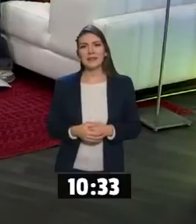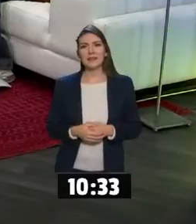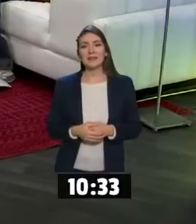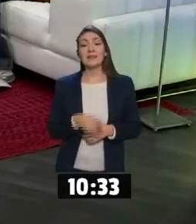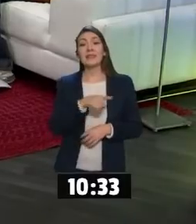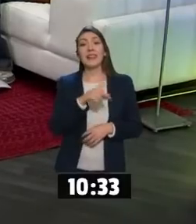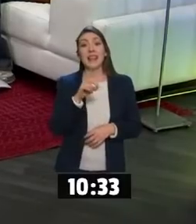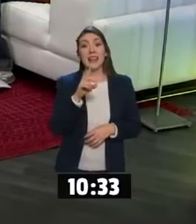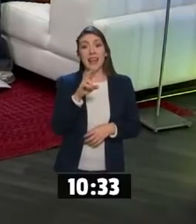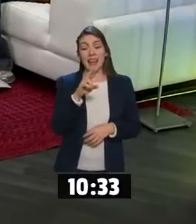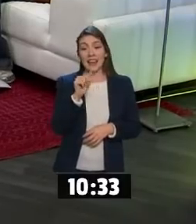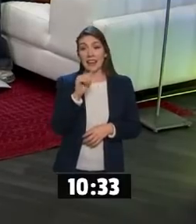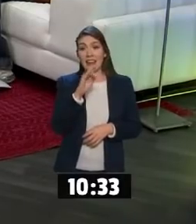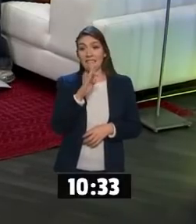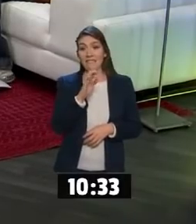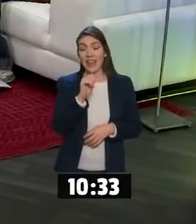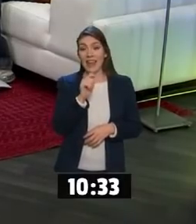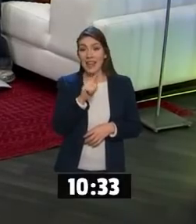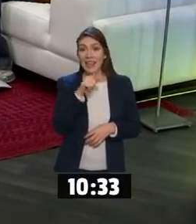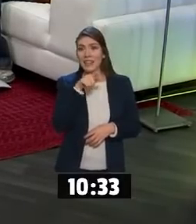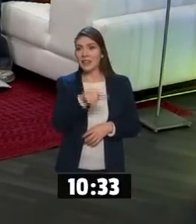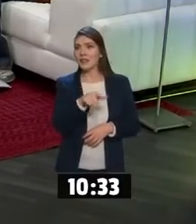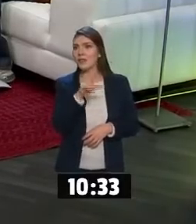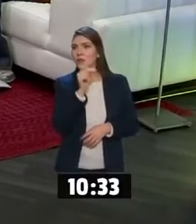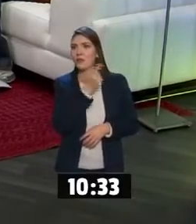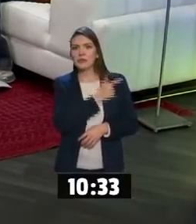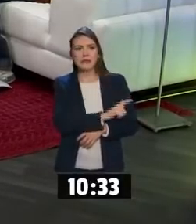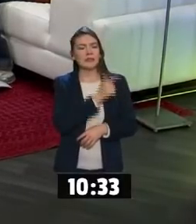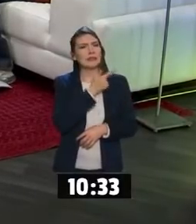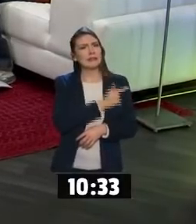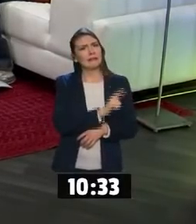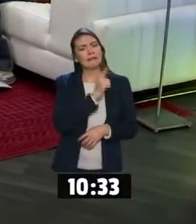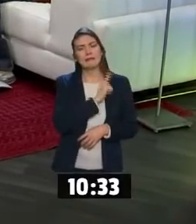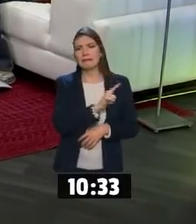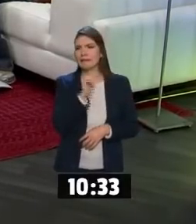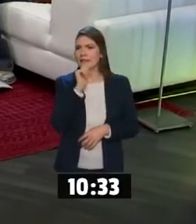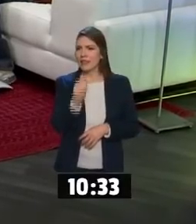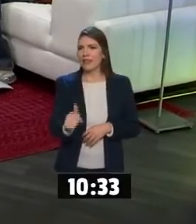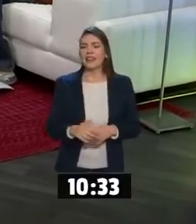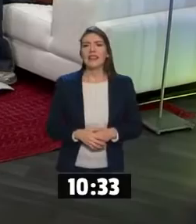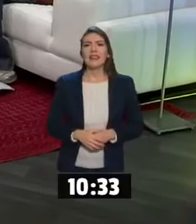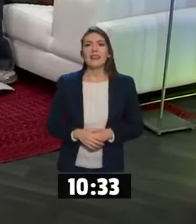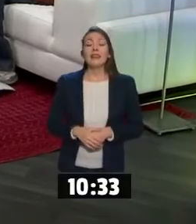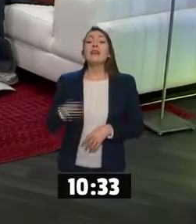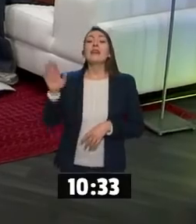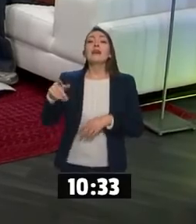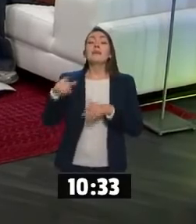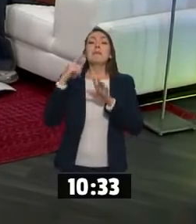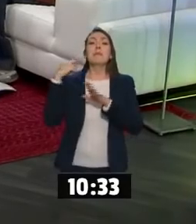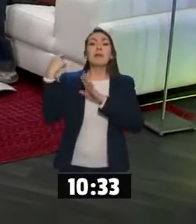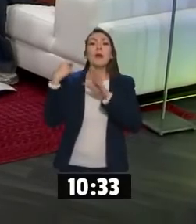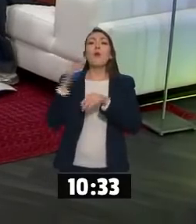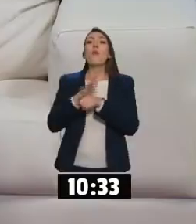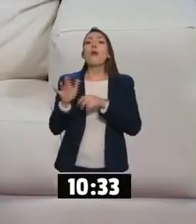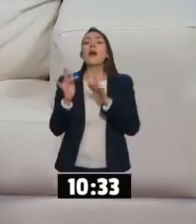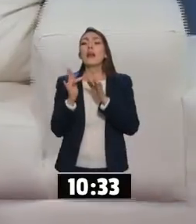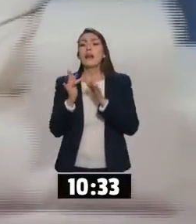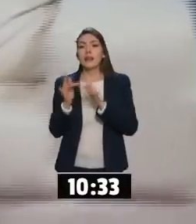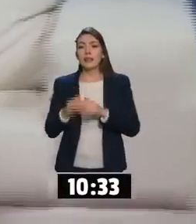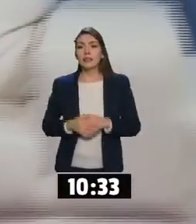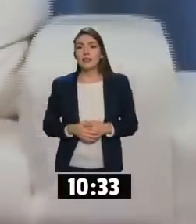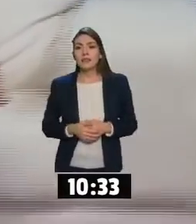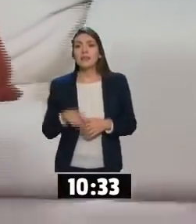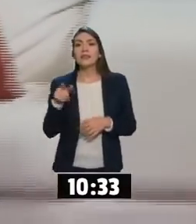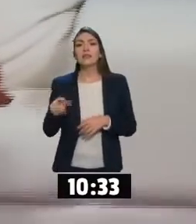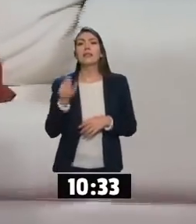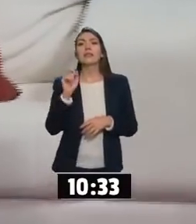que a ese no le embona ningún chile. Sí, ahí está. Oigan, redes de la película, redes. Estamos en Twitter como OK Está Bien